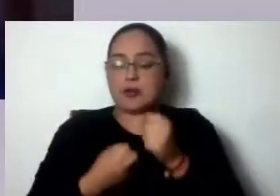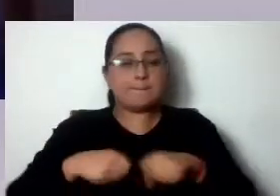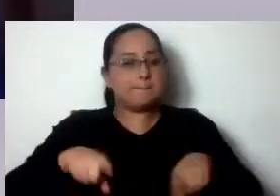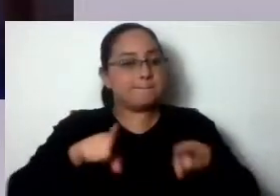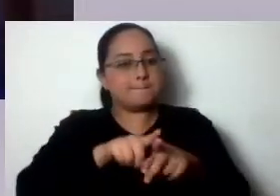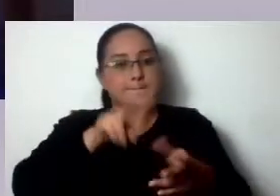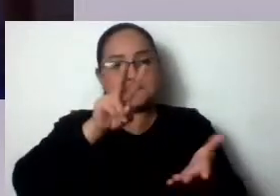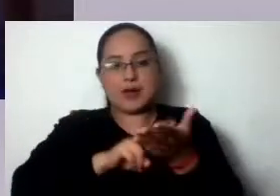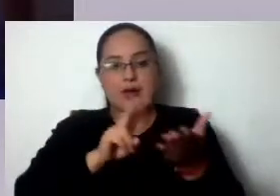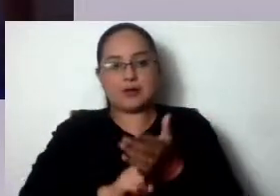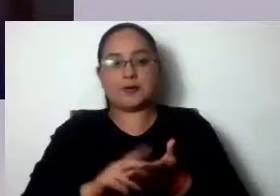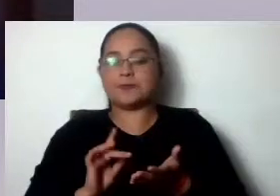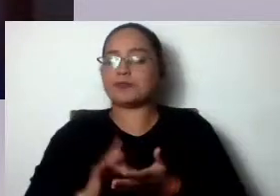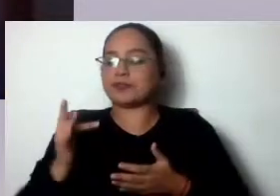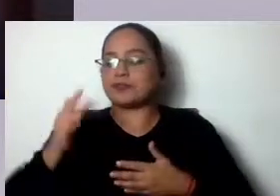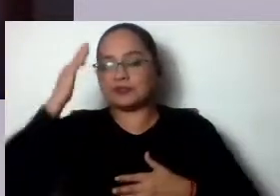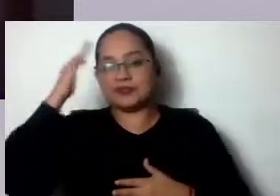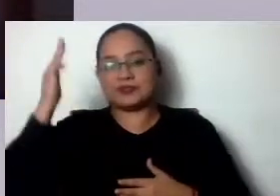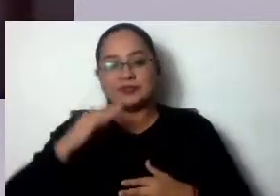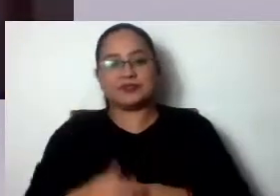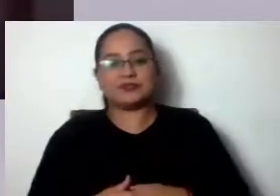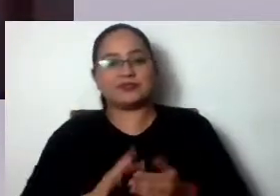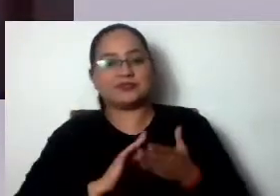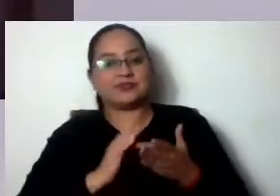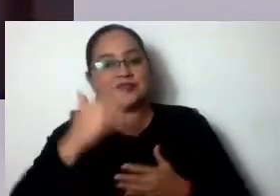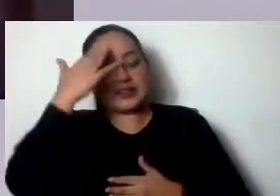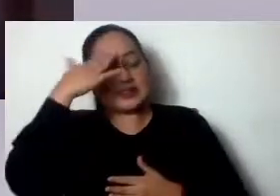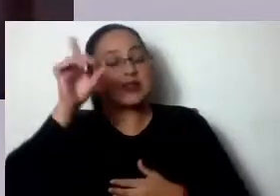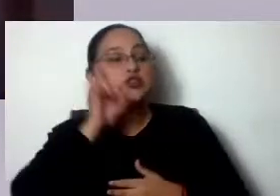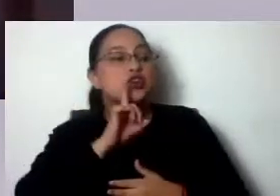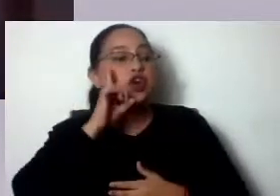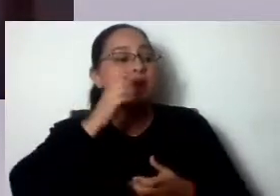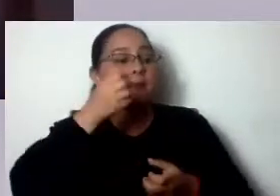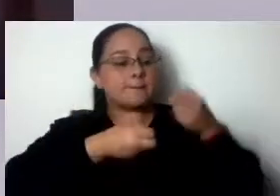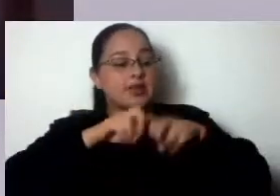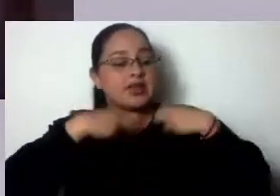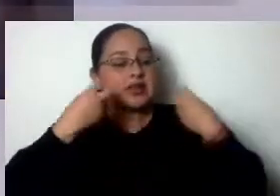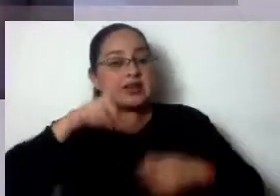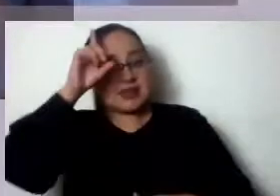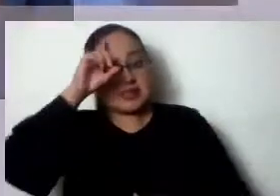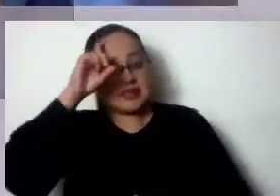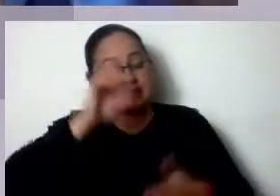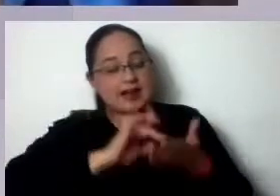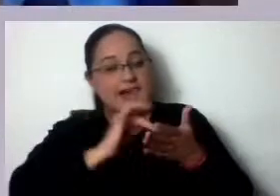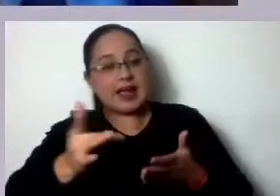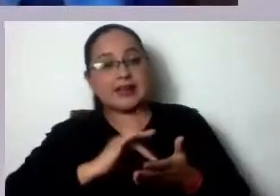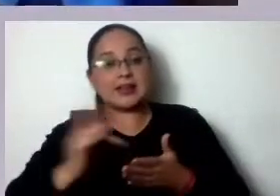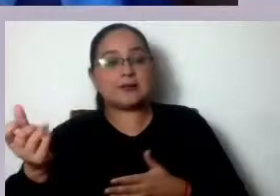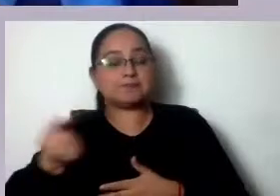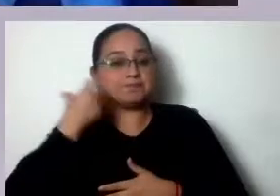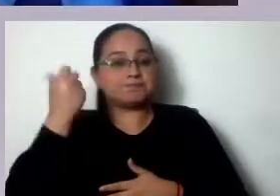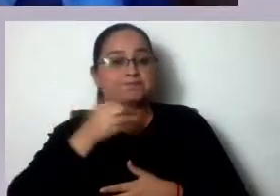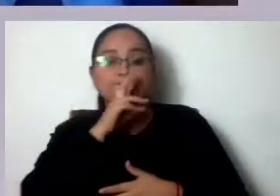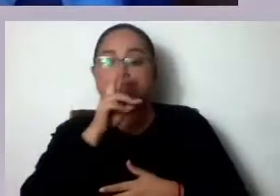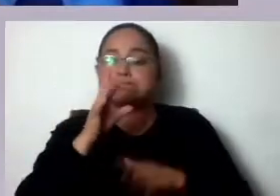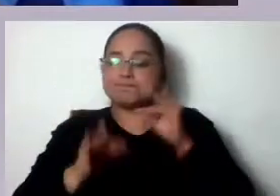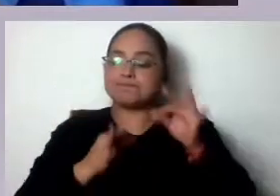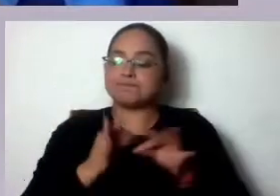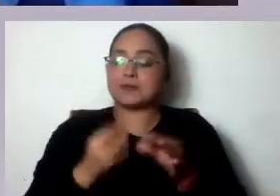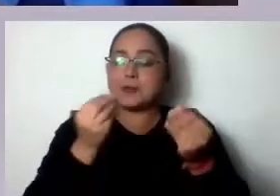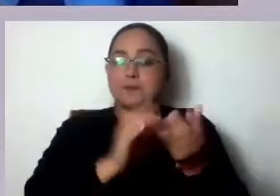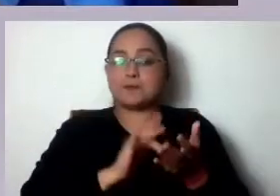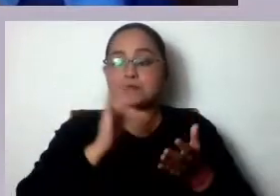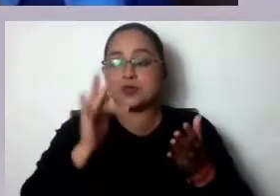gracias gracias señora ministra excelente excelente sobre sus respuestas le agradecemos mucho